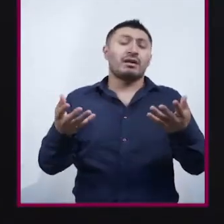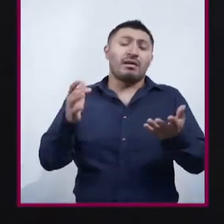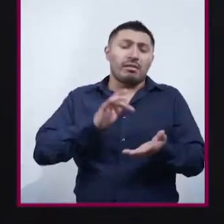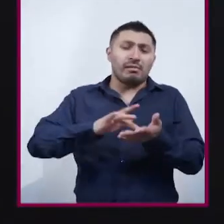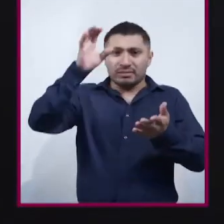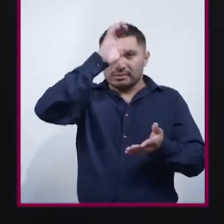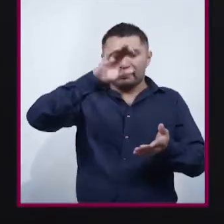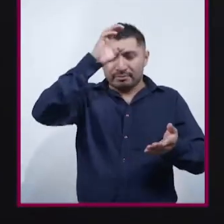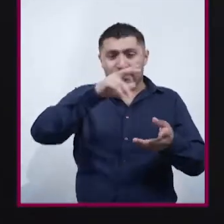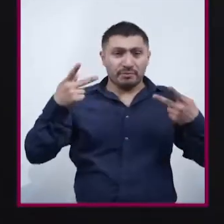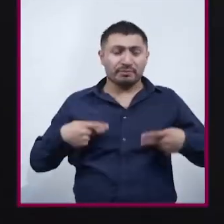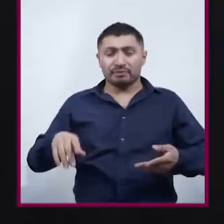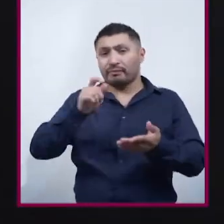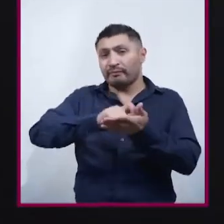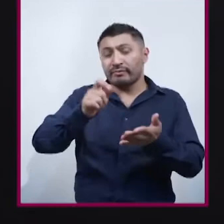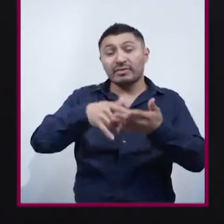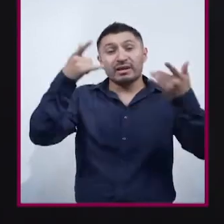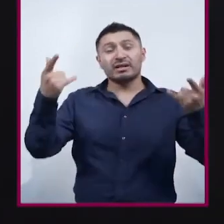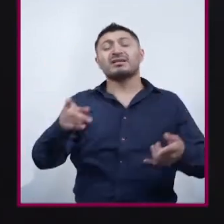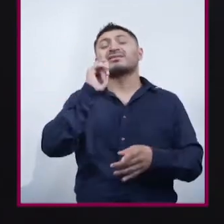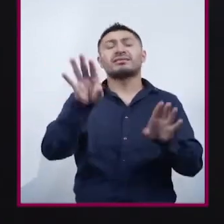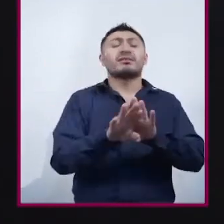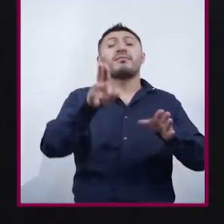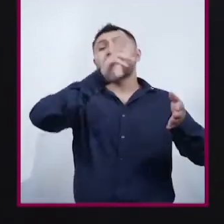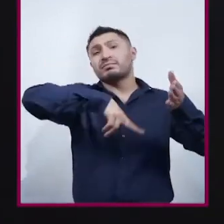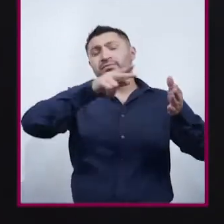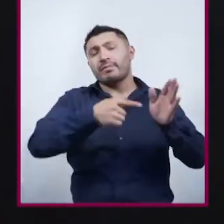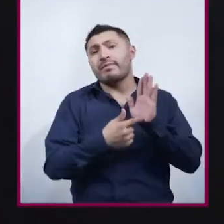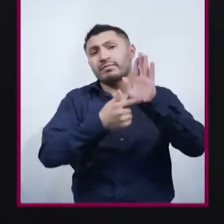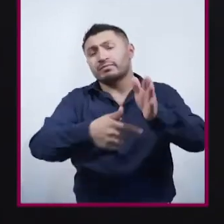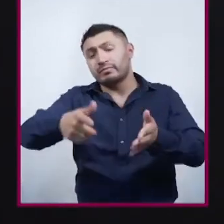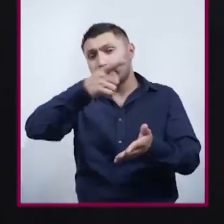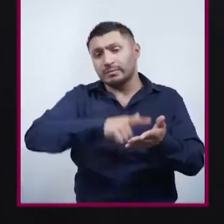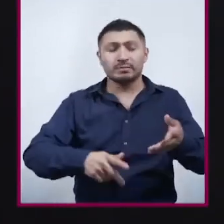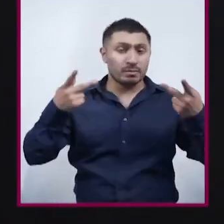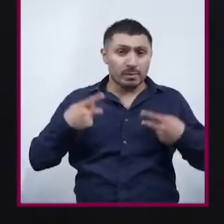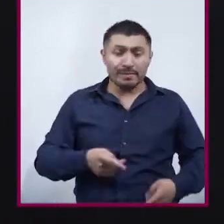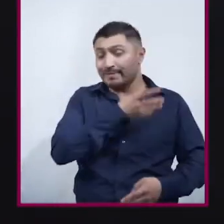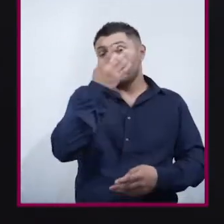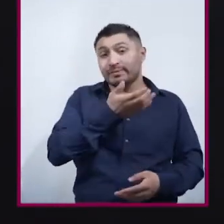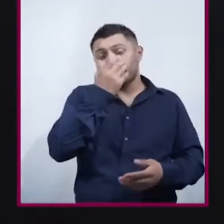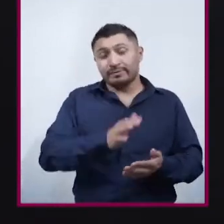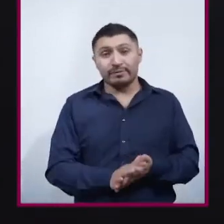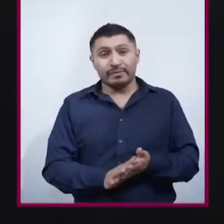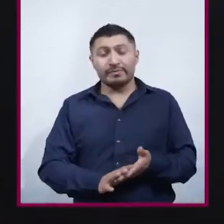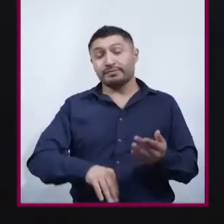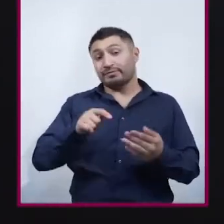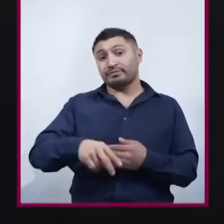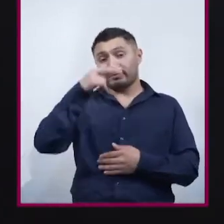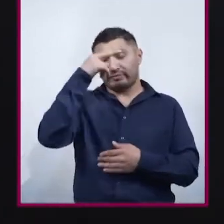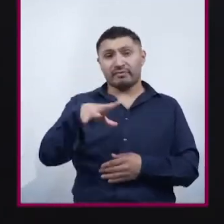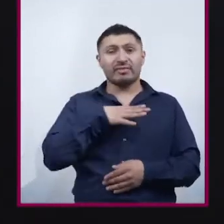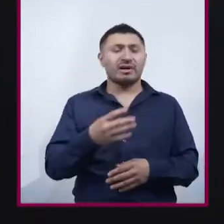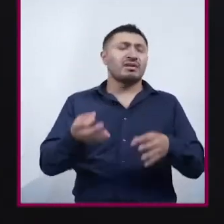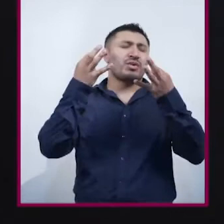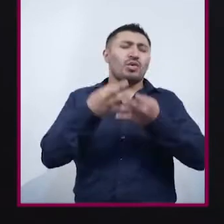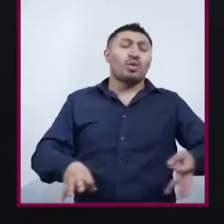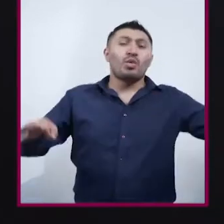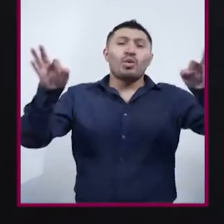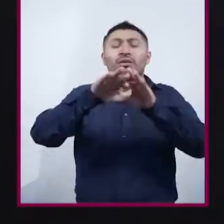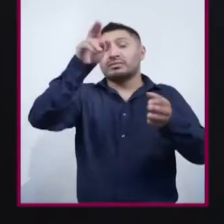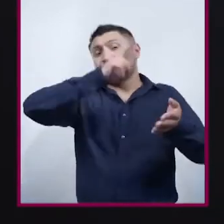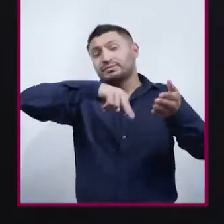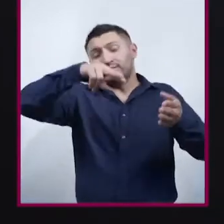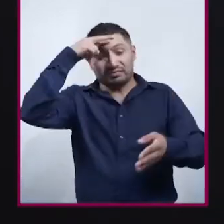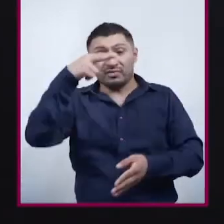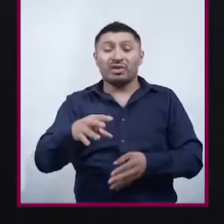científicos sociales que se dedican a escribir la historia son las pinturas que muestran lugares y personas, costumbres. En nuestro país